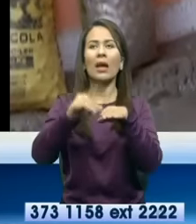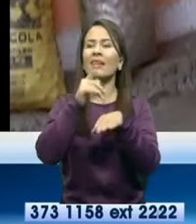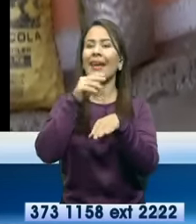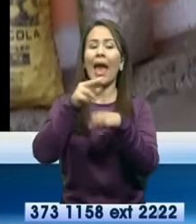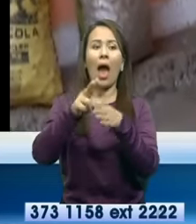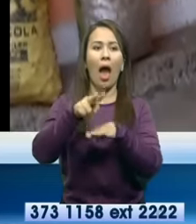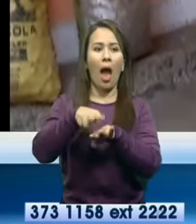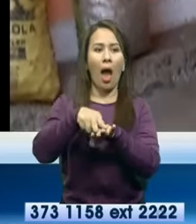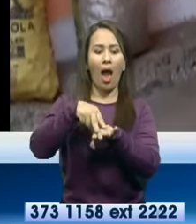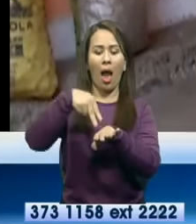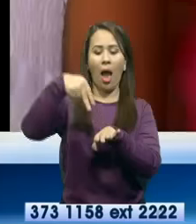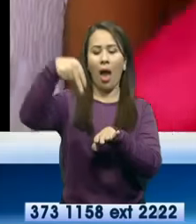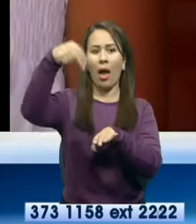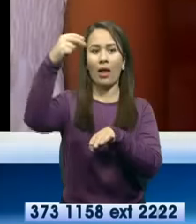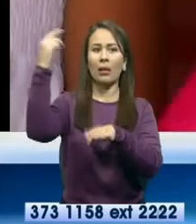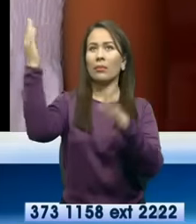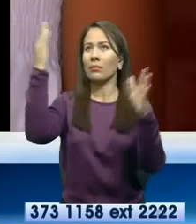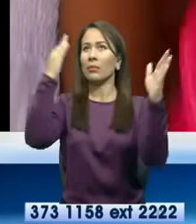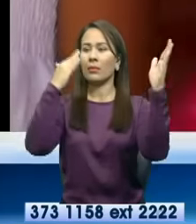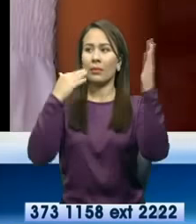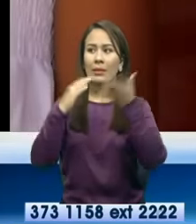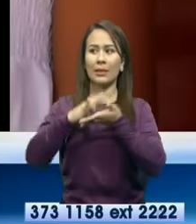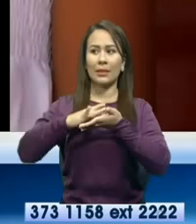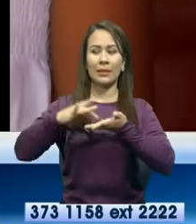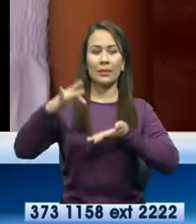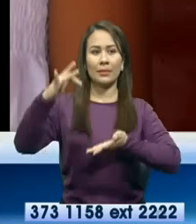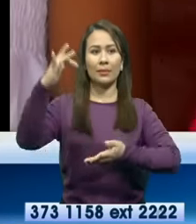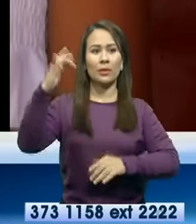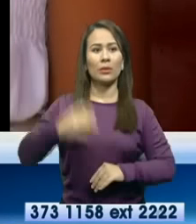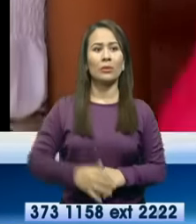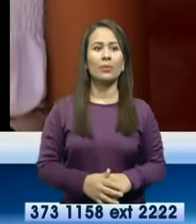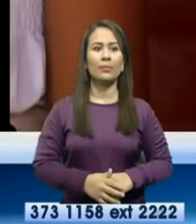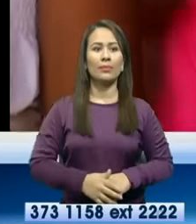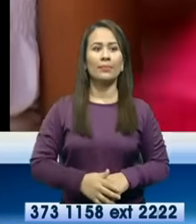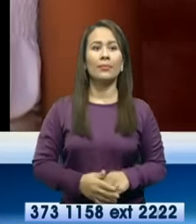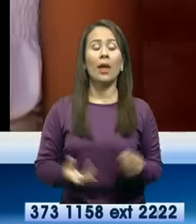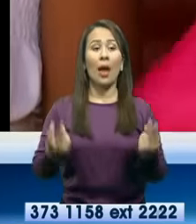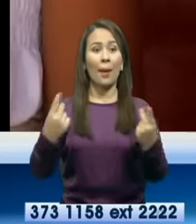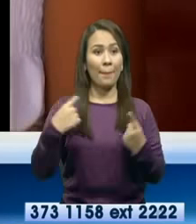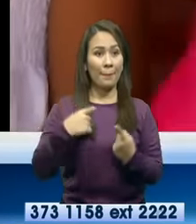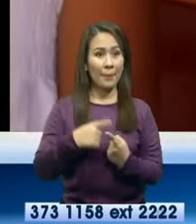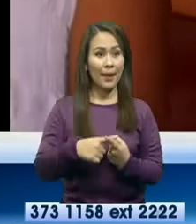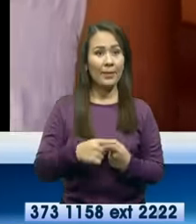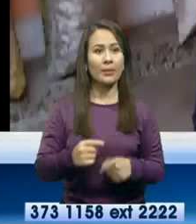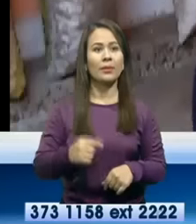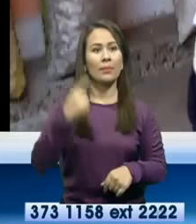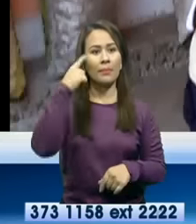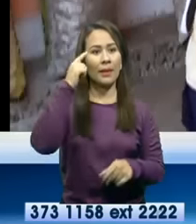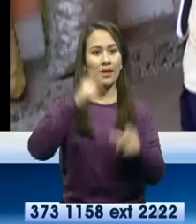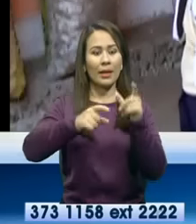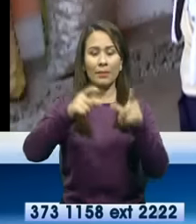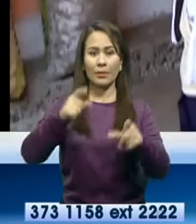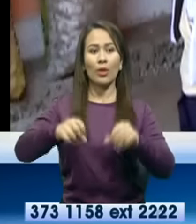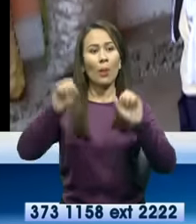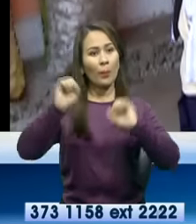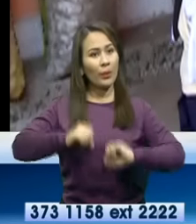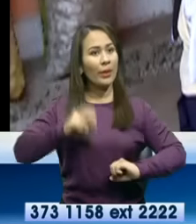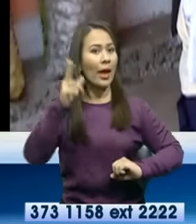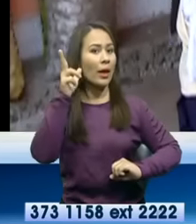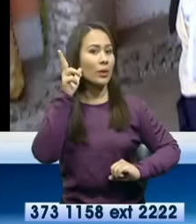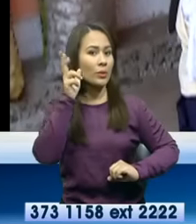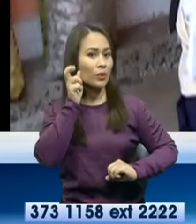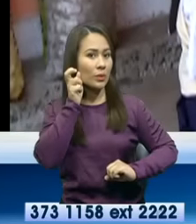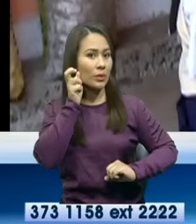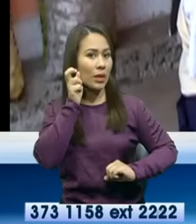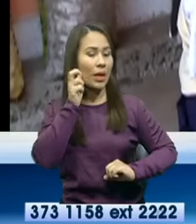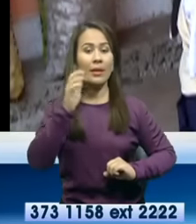se dice, al espíritu, ¿no? Entonces, para llamar, entonces, por eso es que anda. Y además de eso también, para que la gente escuche, ya sabe